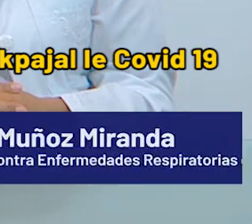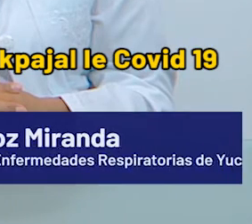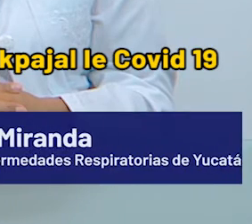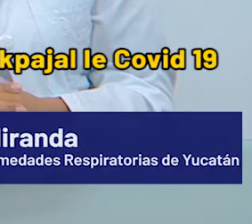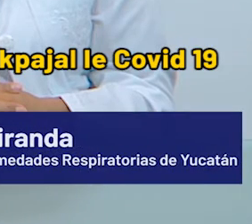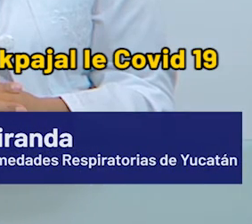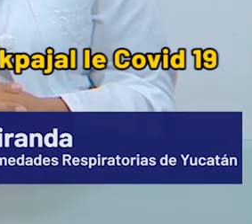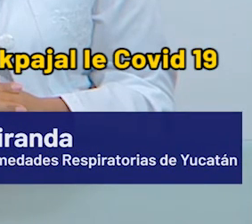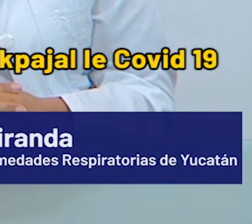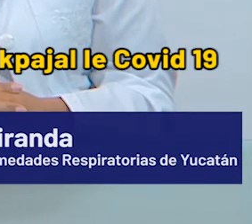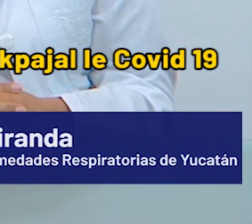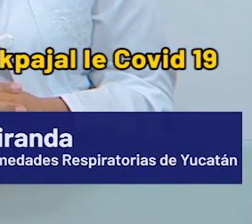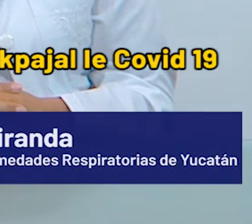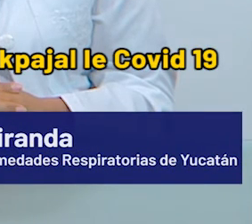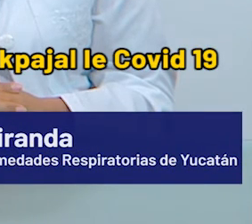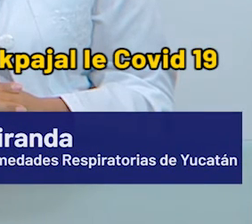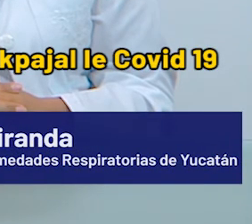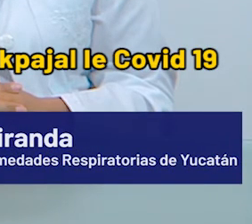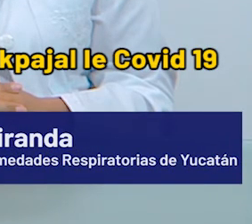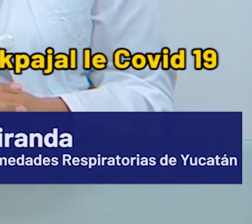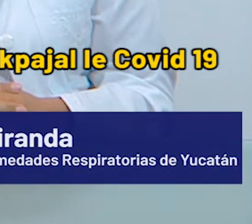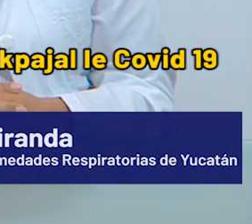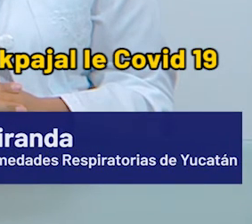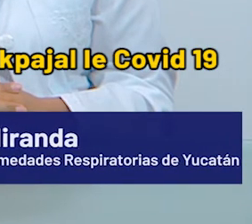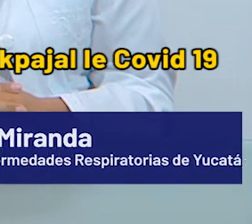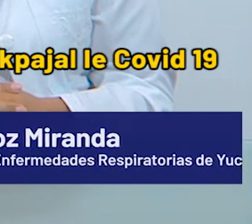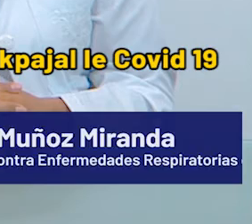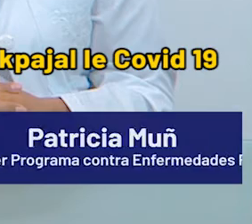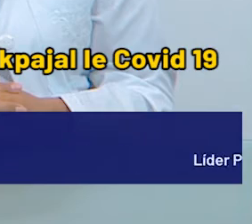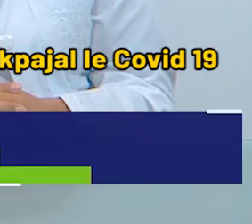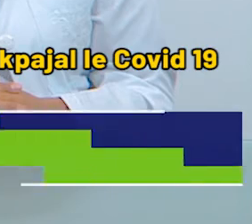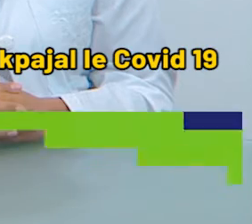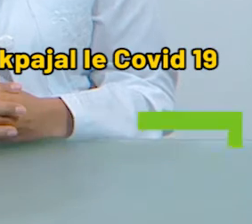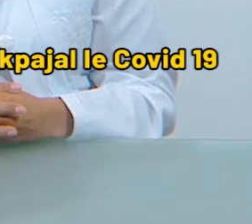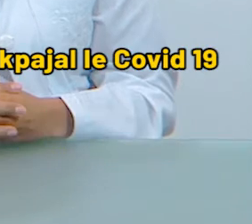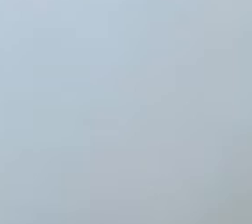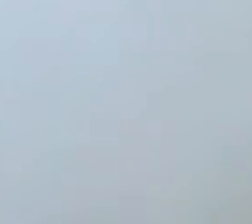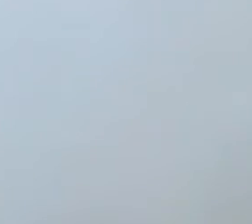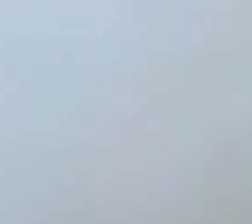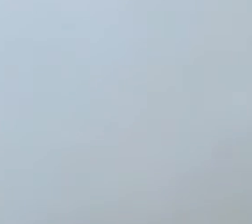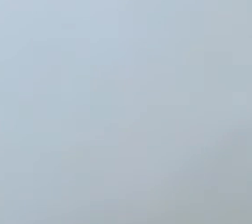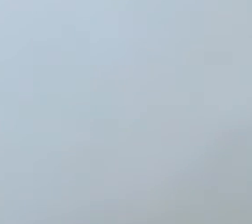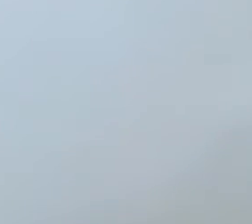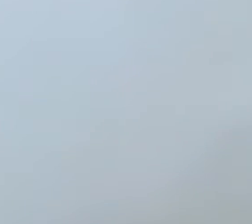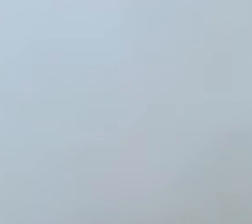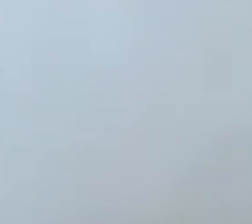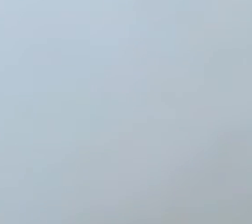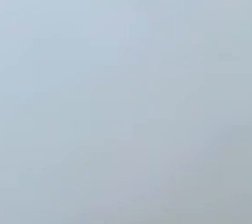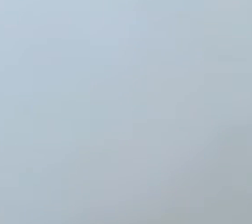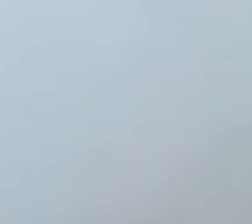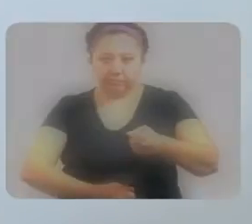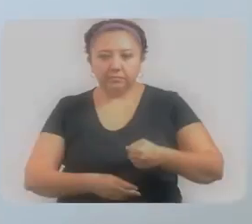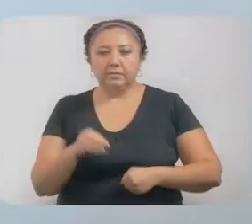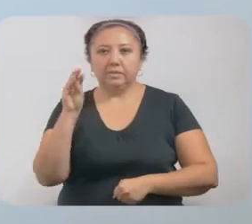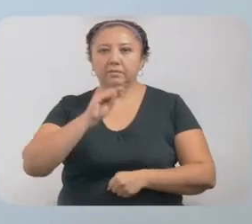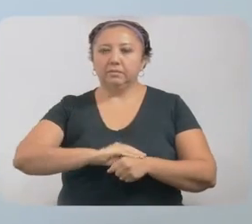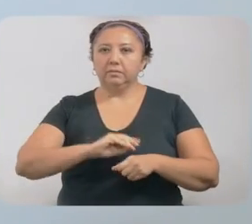Buenas tardes. Nos permitimos dar el informe diario relacionado con el COVID-19. Adelante, doctora. Gracias, doctora. Buenas tardes.